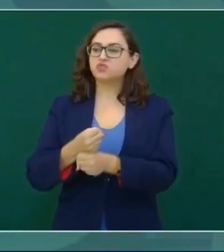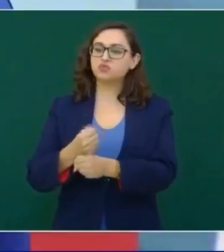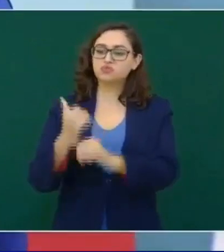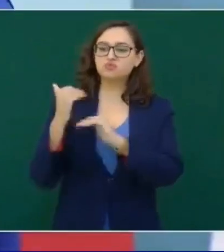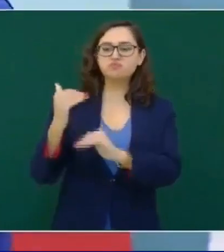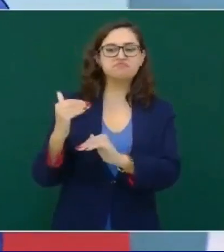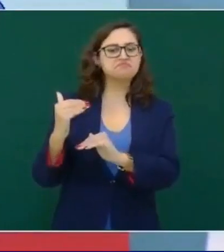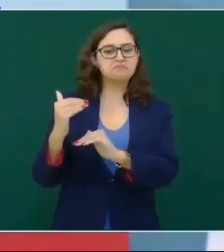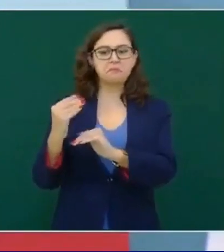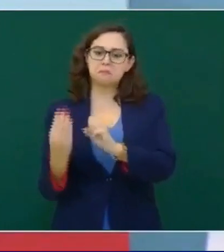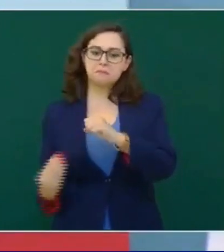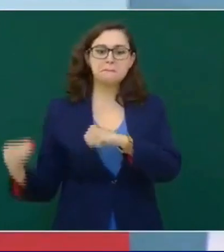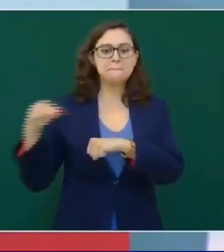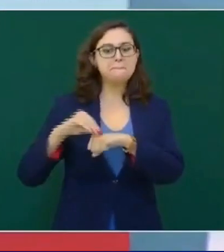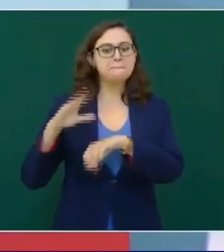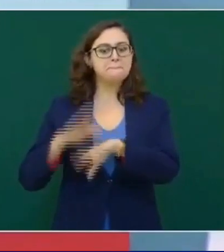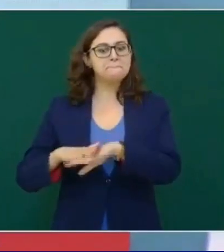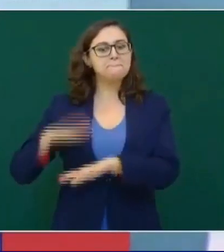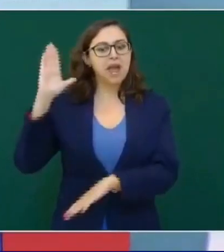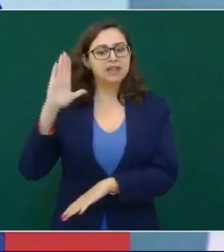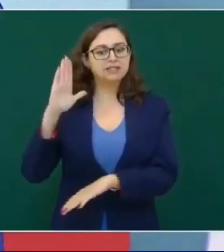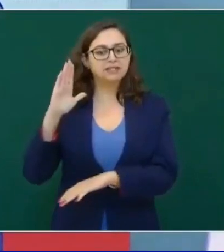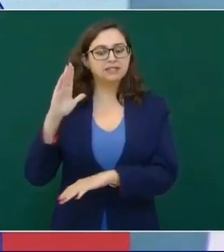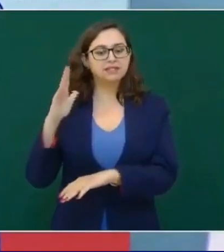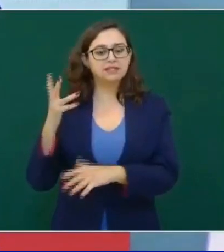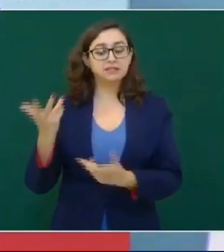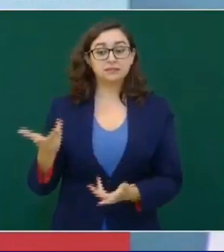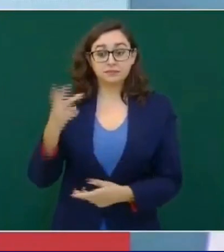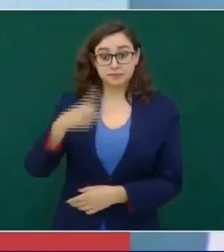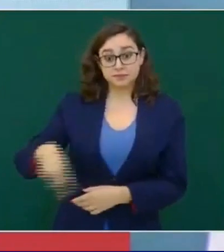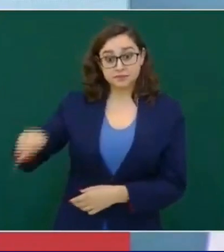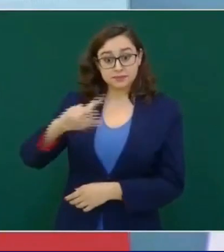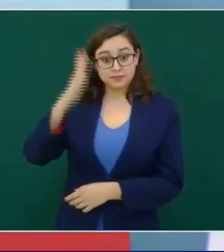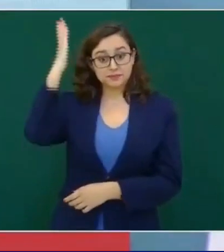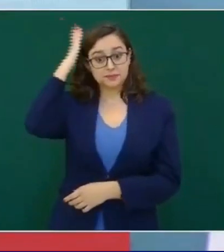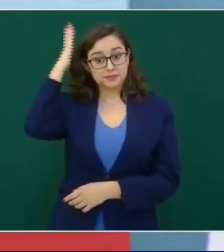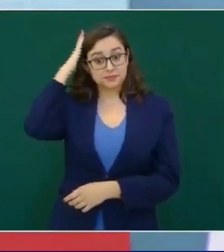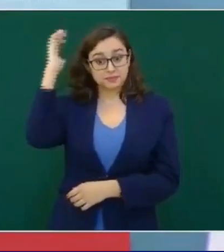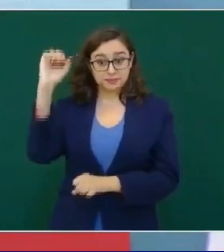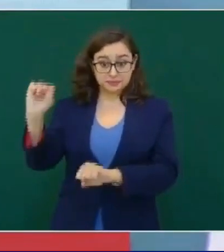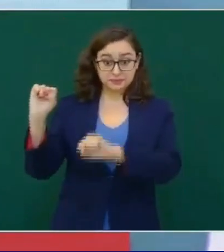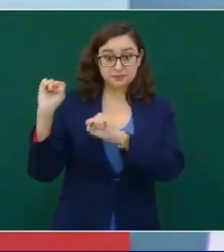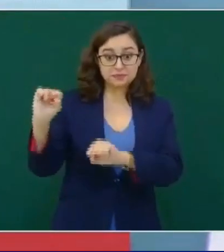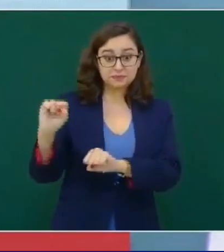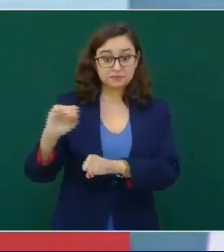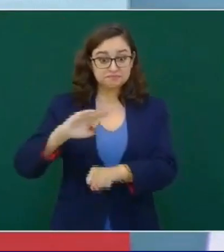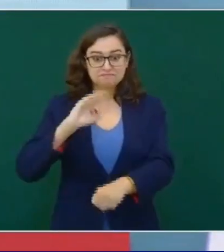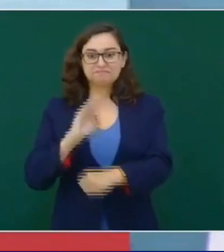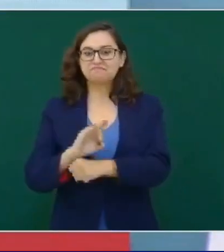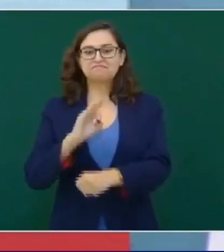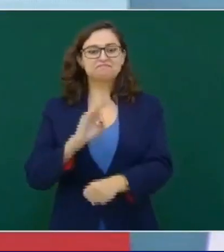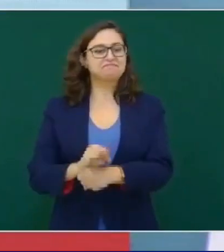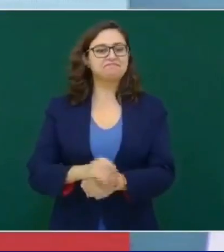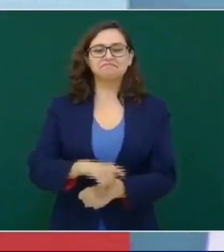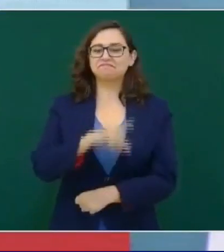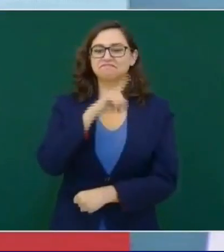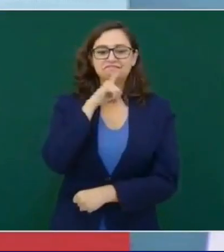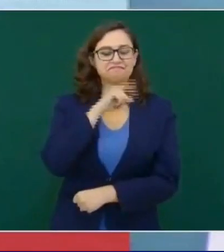Y los líderes no supieron defender a los trabajadores. Además,